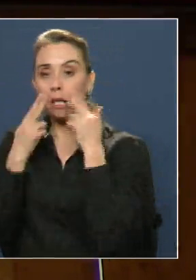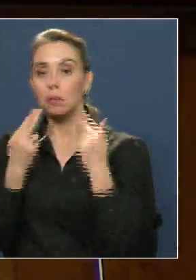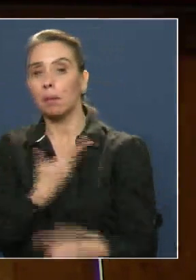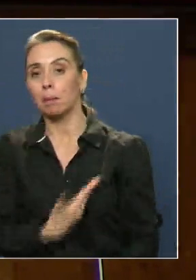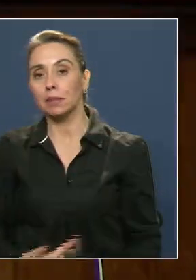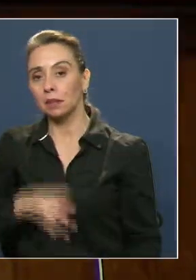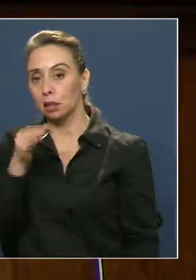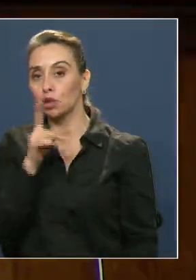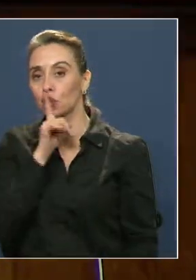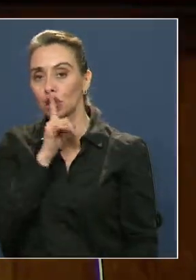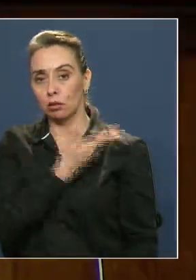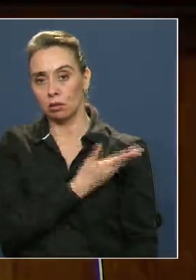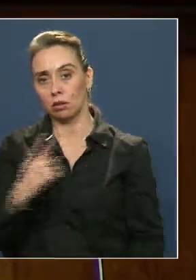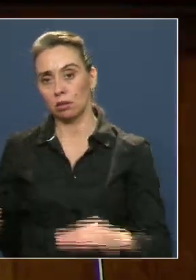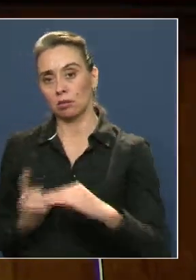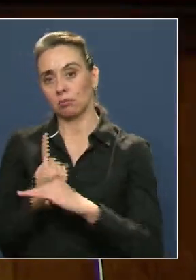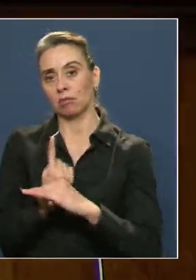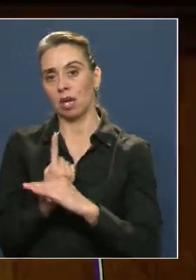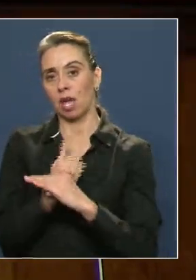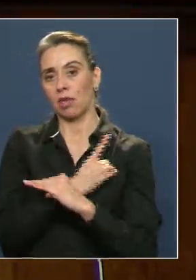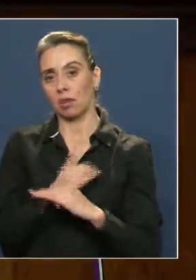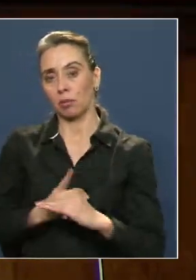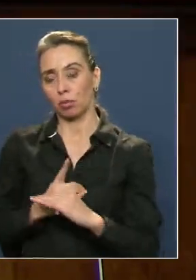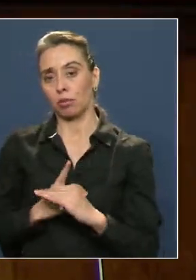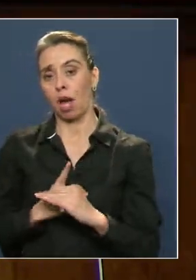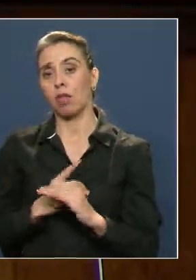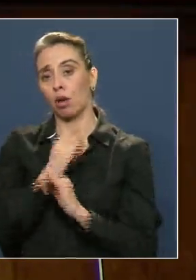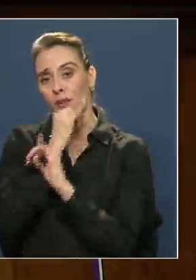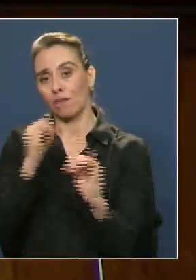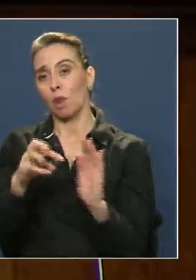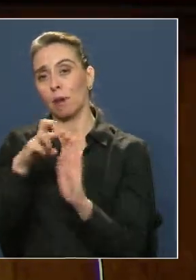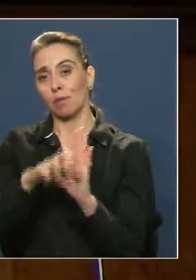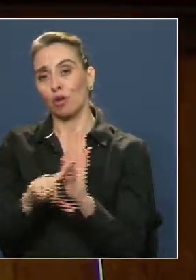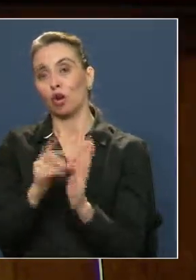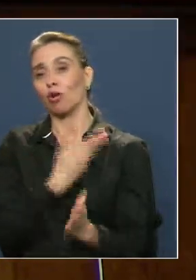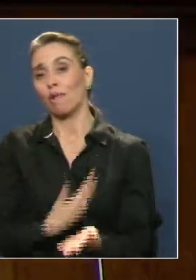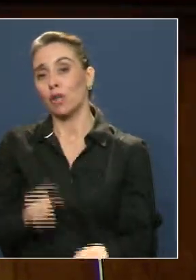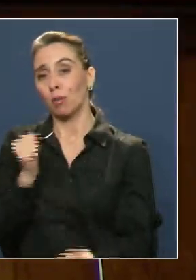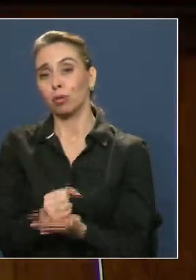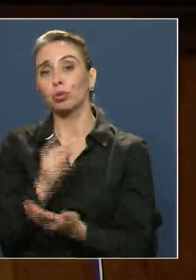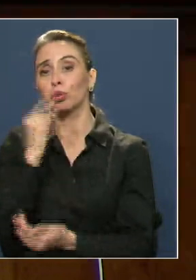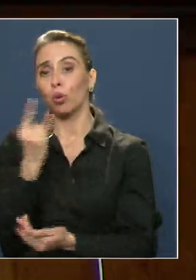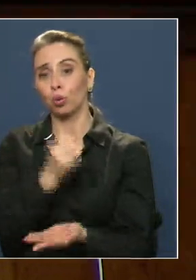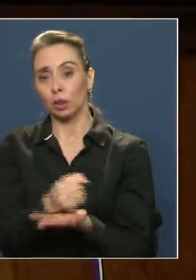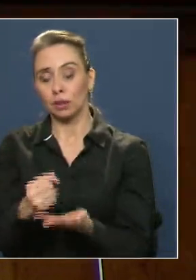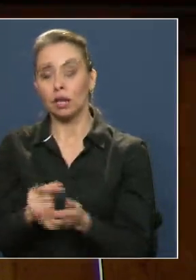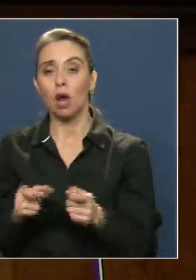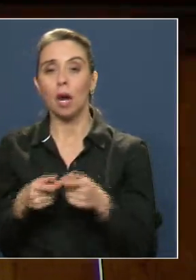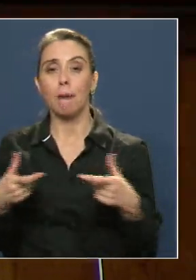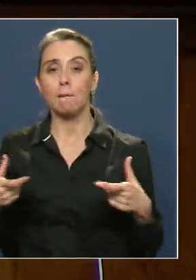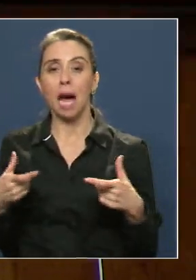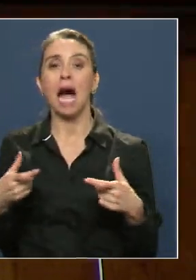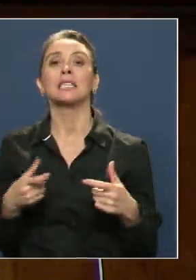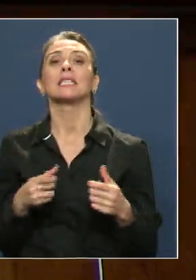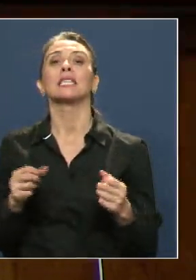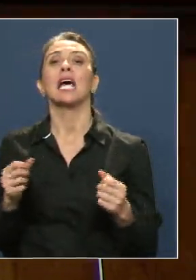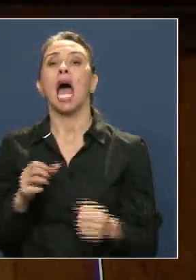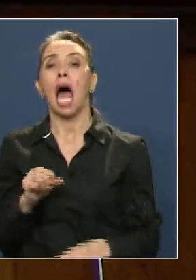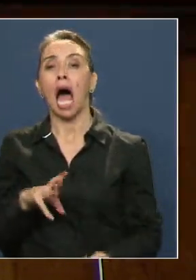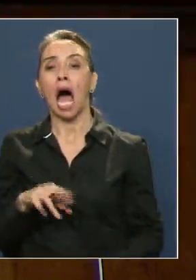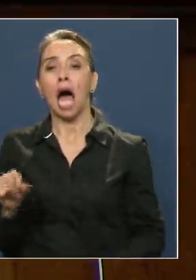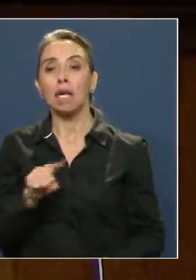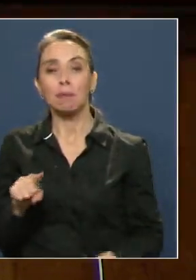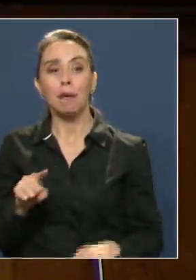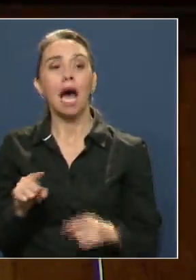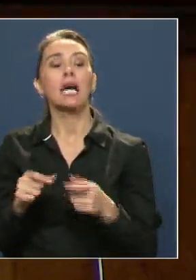un diputado informando un proyecto que tiene suma urgencia. Y la proliferación de armas de destrucción masiva del artículo 38,